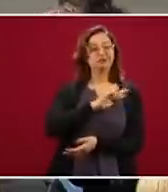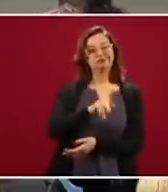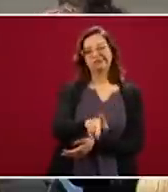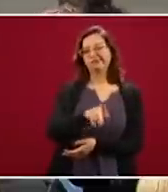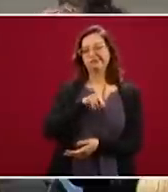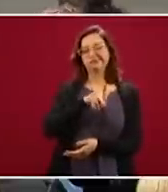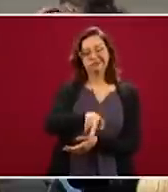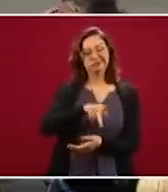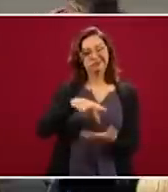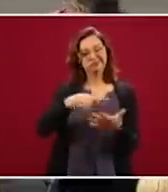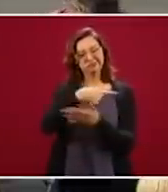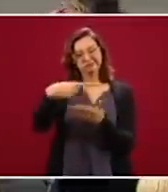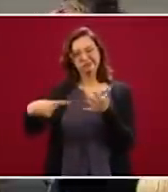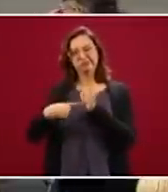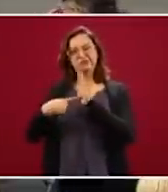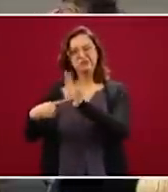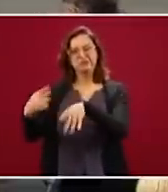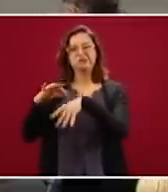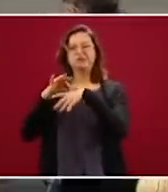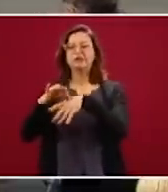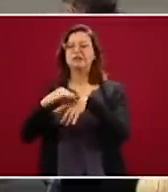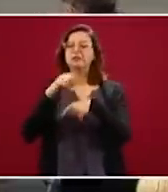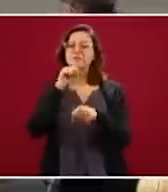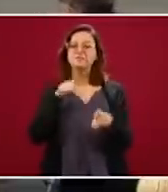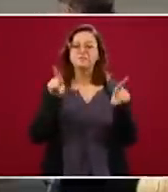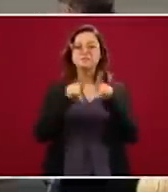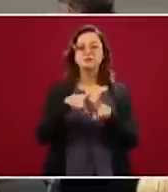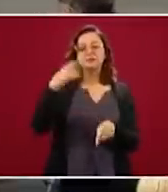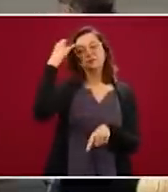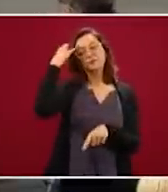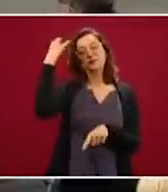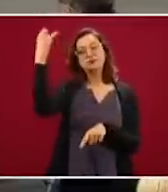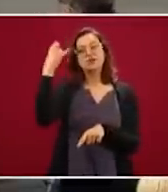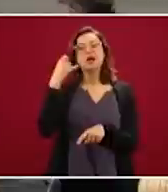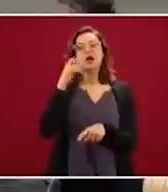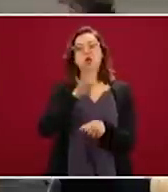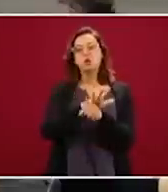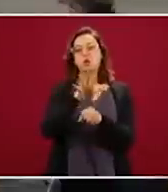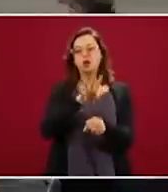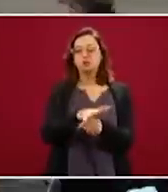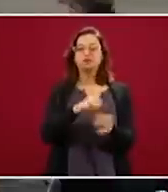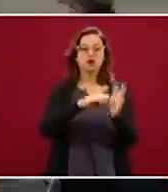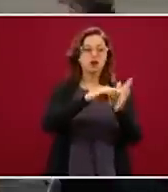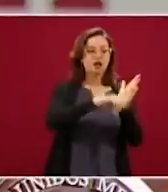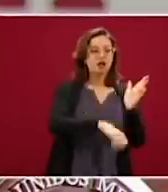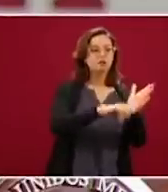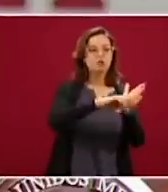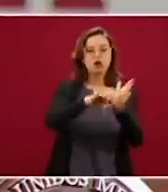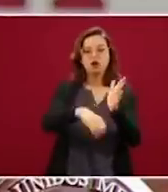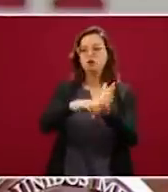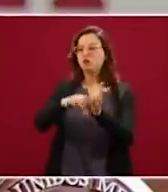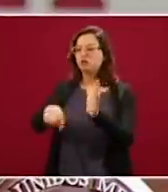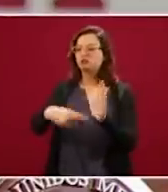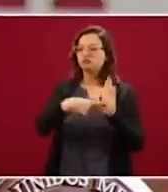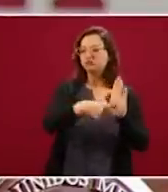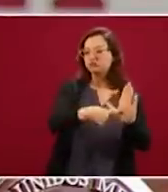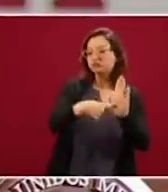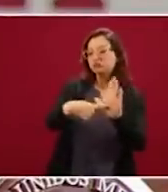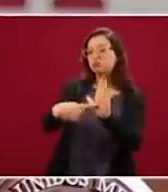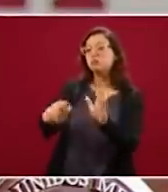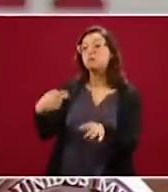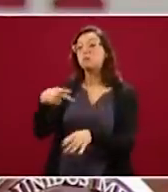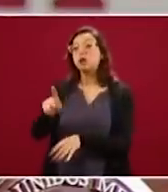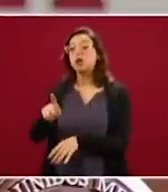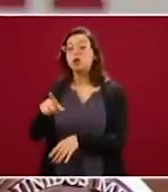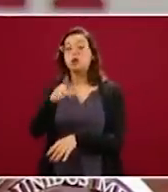también parte de esta idea es ofrecer ejemplos de personas que aun cuando han